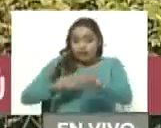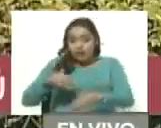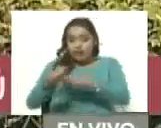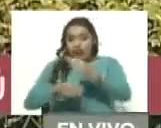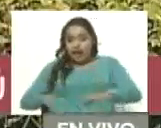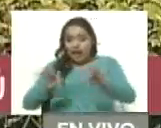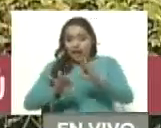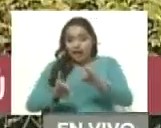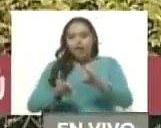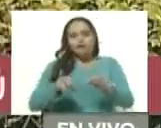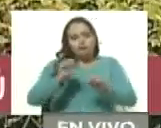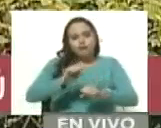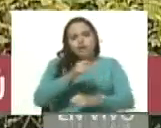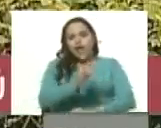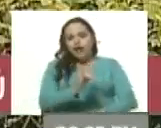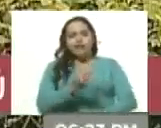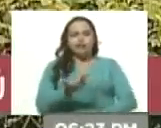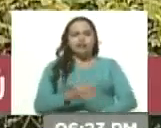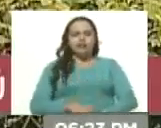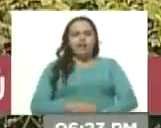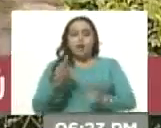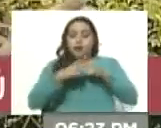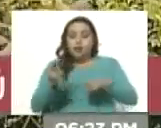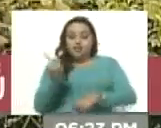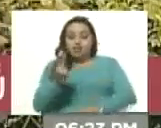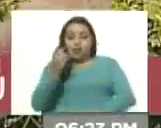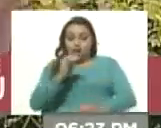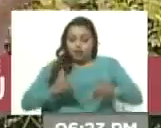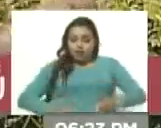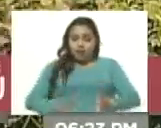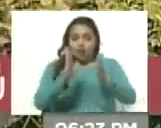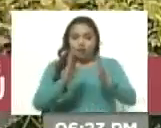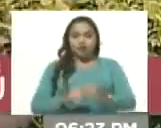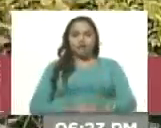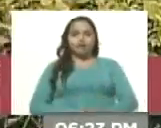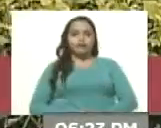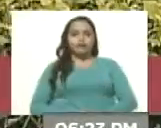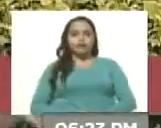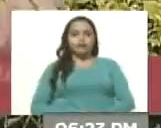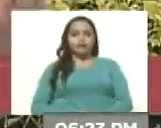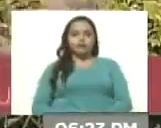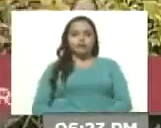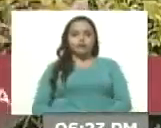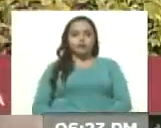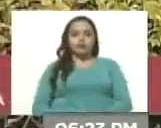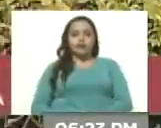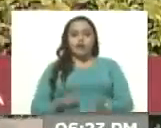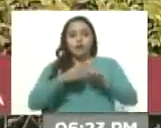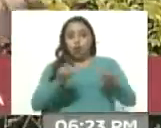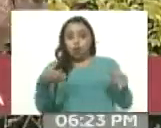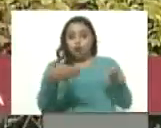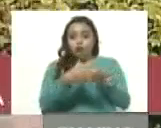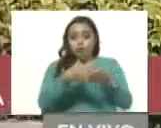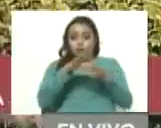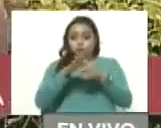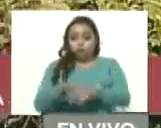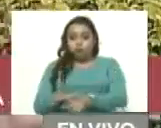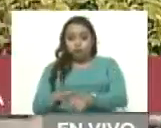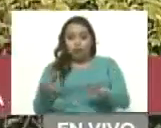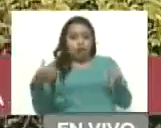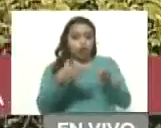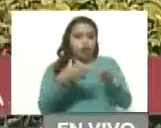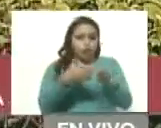si quieren sólo está en un camino y no será única claro como tú dijiste antes la oligarquía los poderes